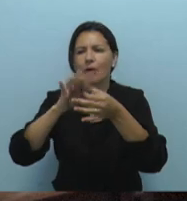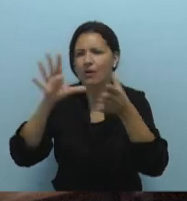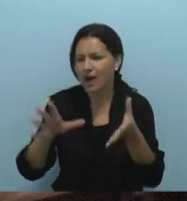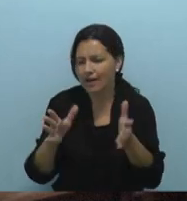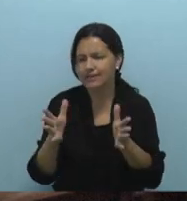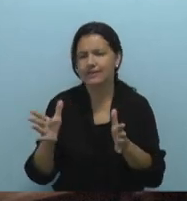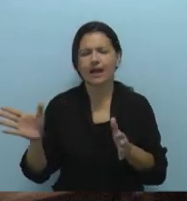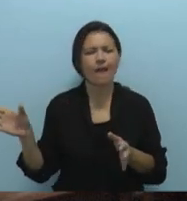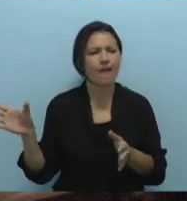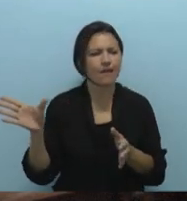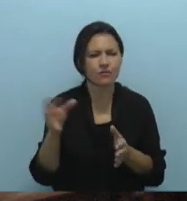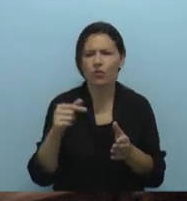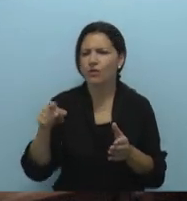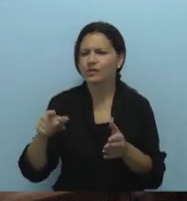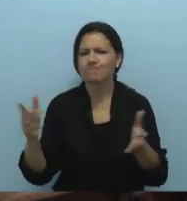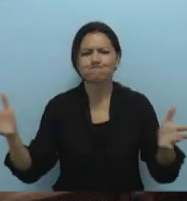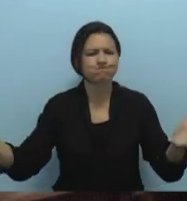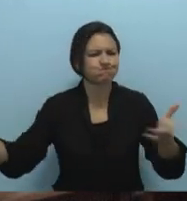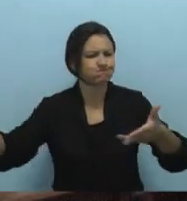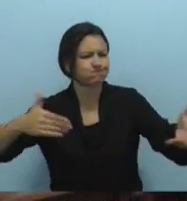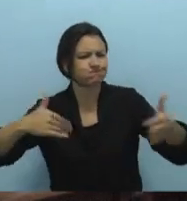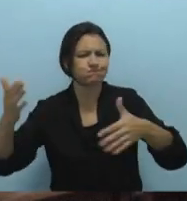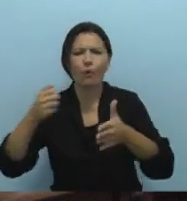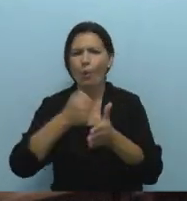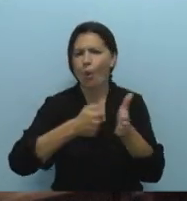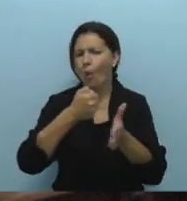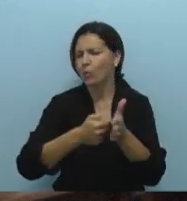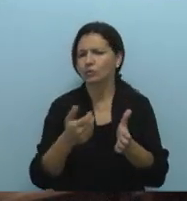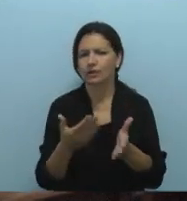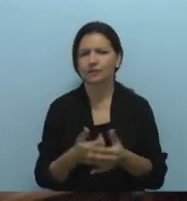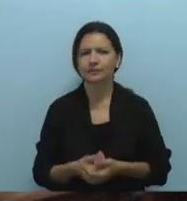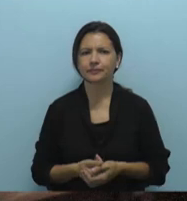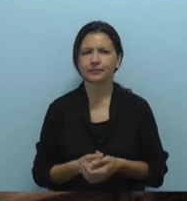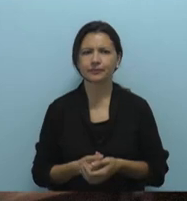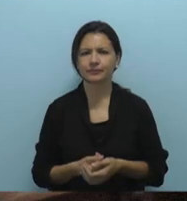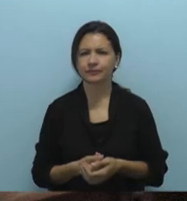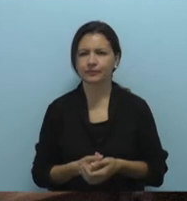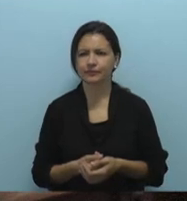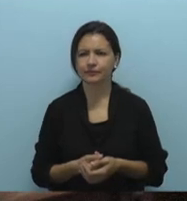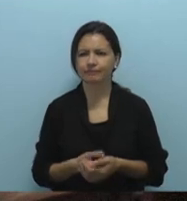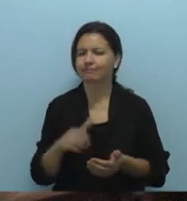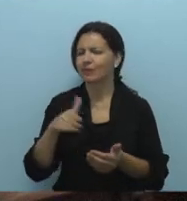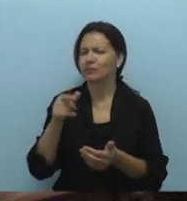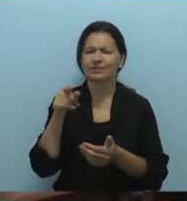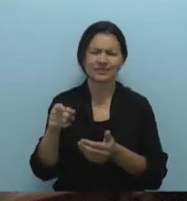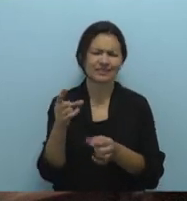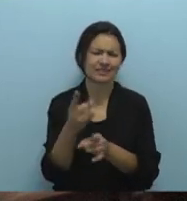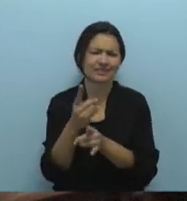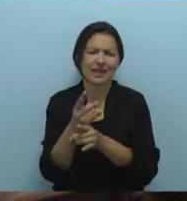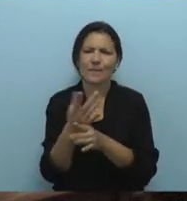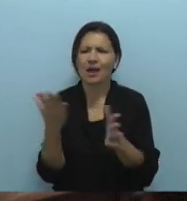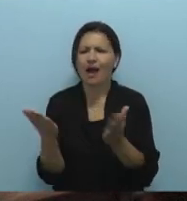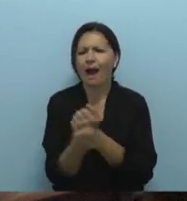de minorías, era una lucha de mayorías, de todos los argentinos, y por lo tanto fue siempre muy abierta y